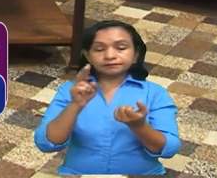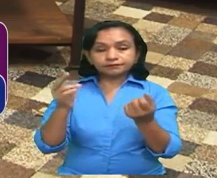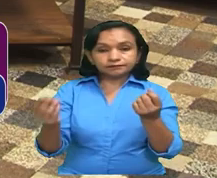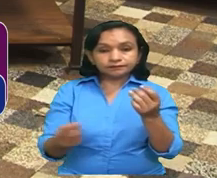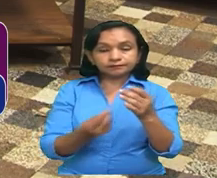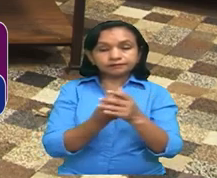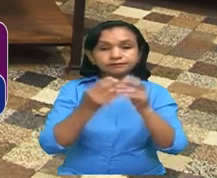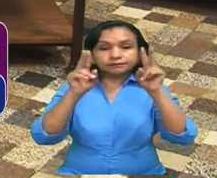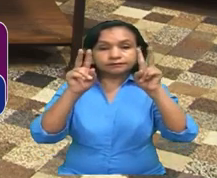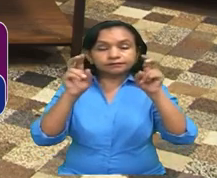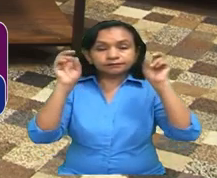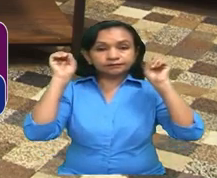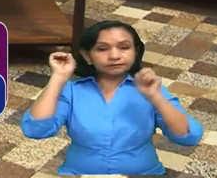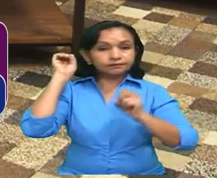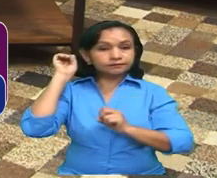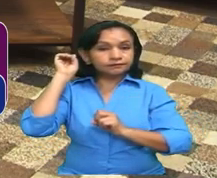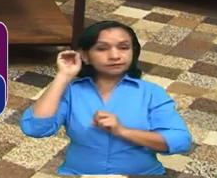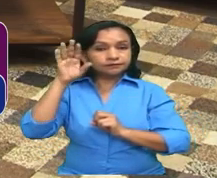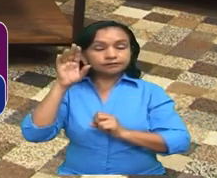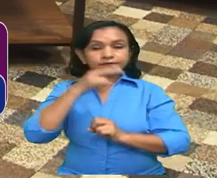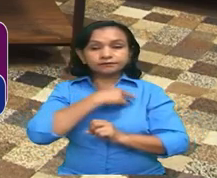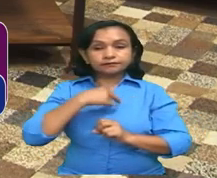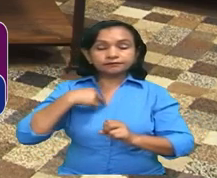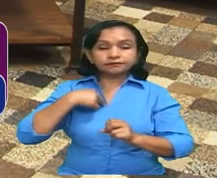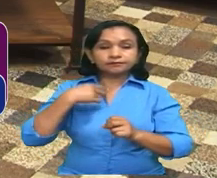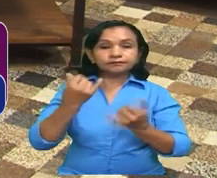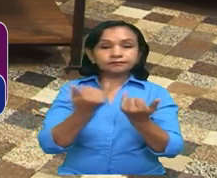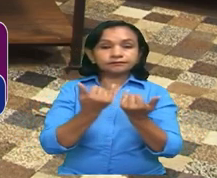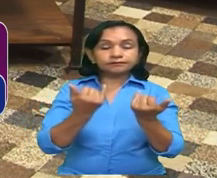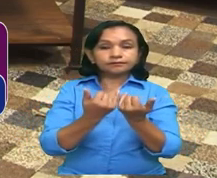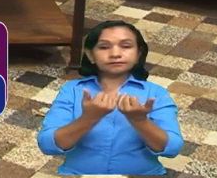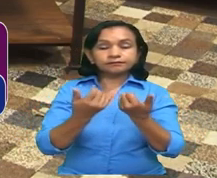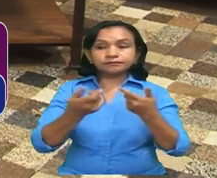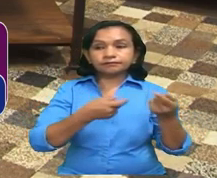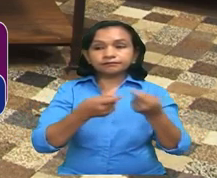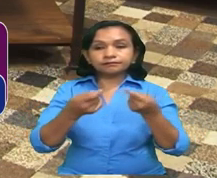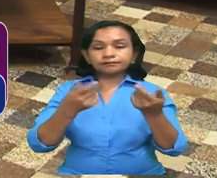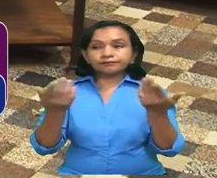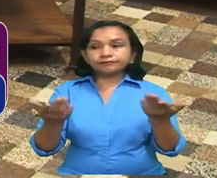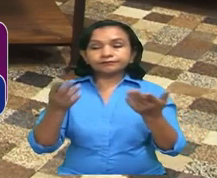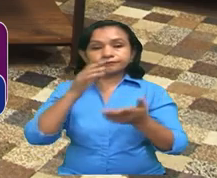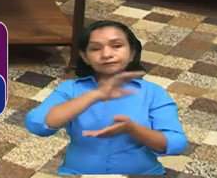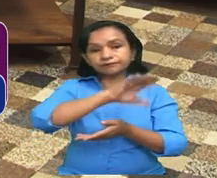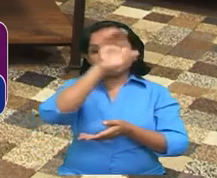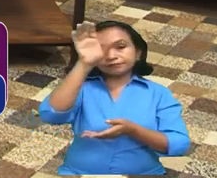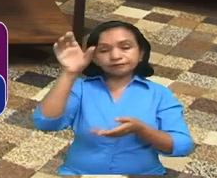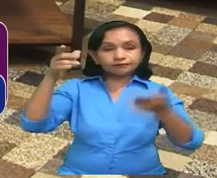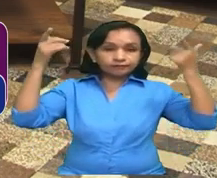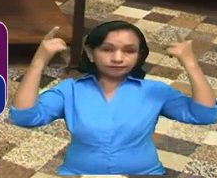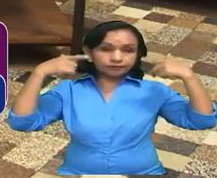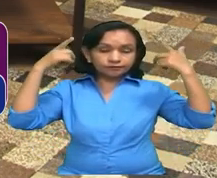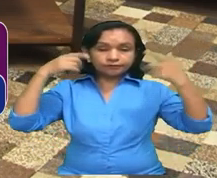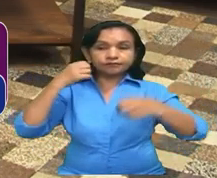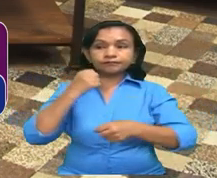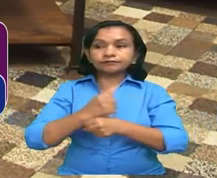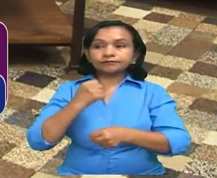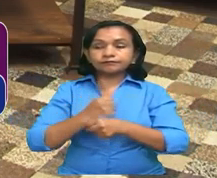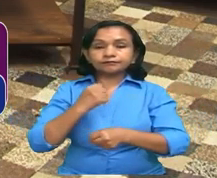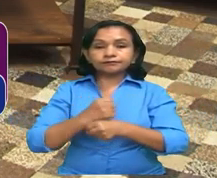está trabajando en un proyecto de OTOP que lo lleva el Ministerio de Economía Familiar y estamos también nosotros